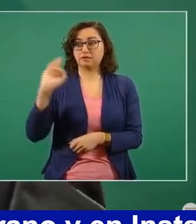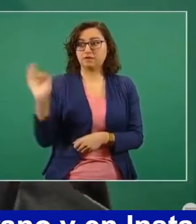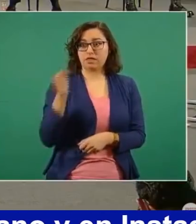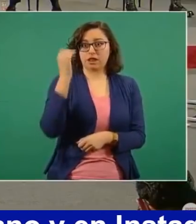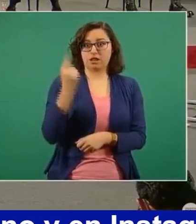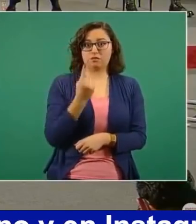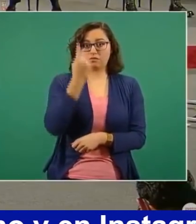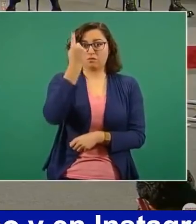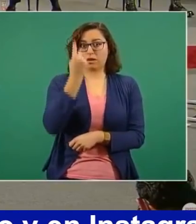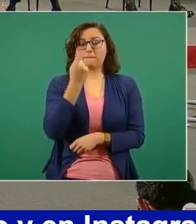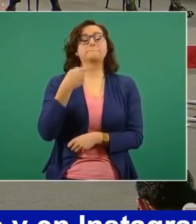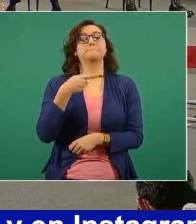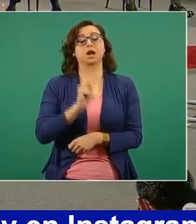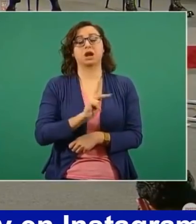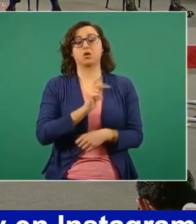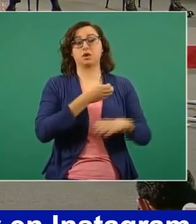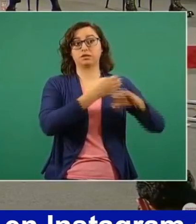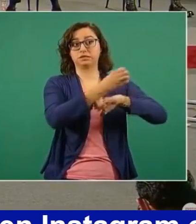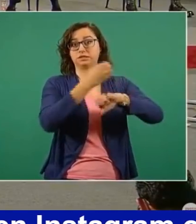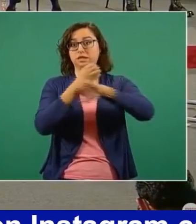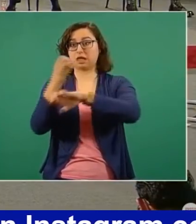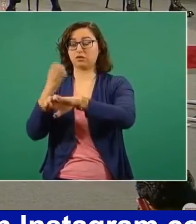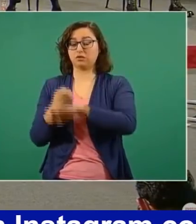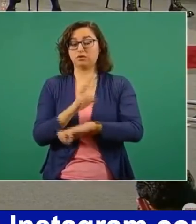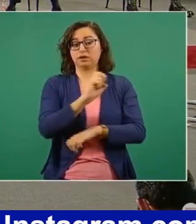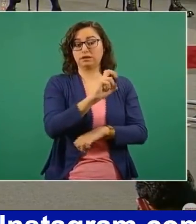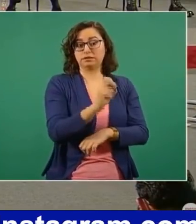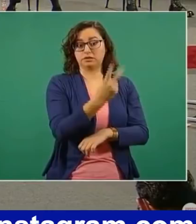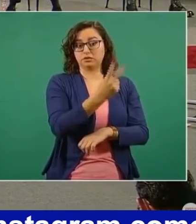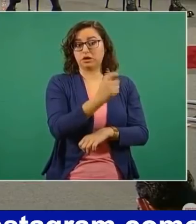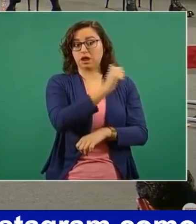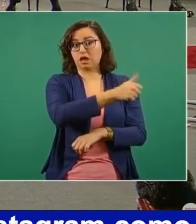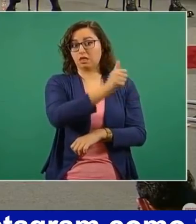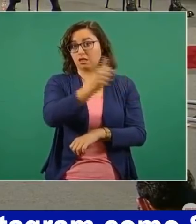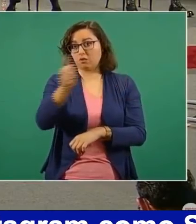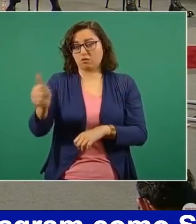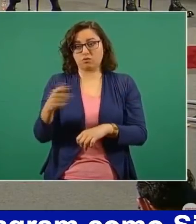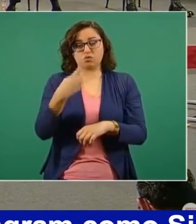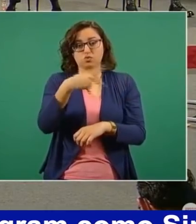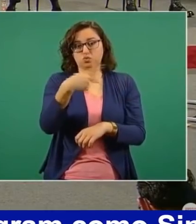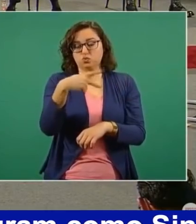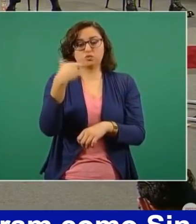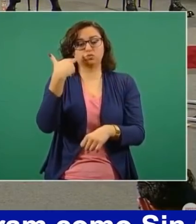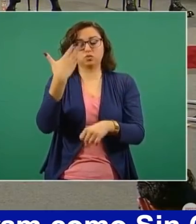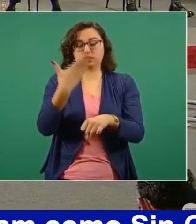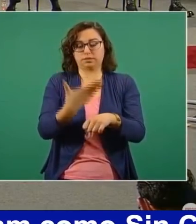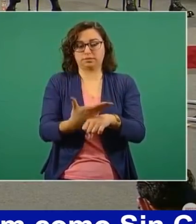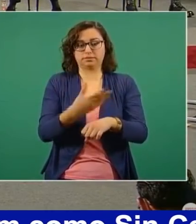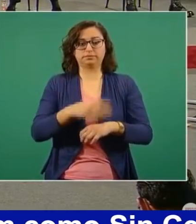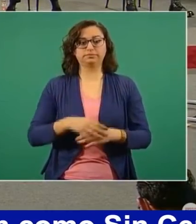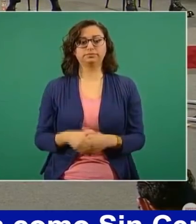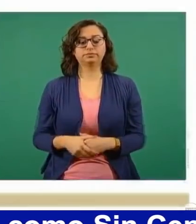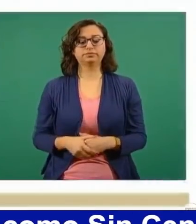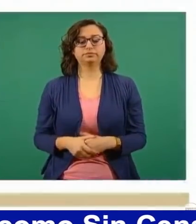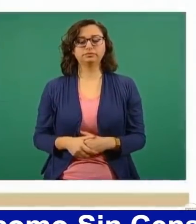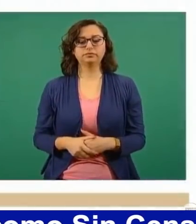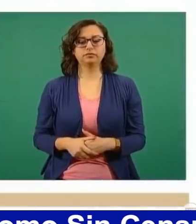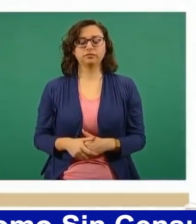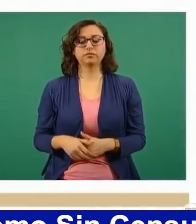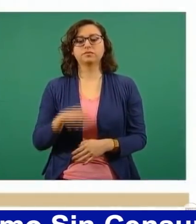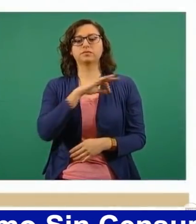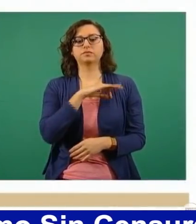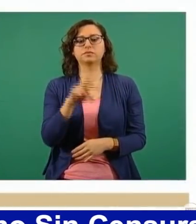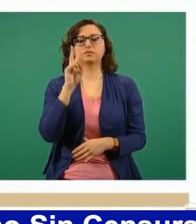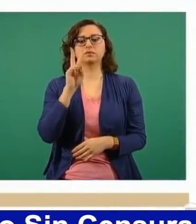federativas. Vemos la primera es Baja California Sur, en donde vemos apenas